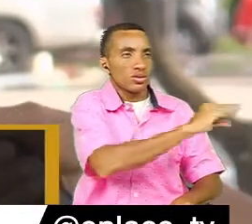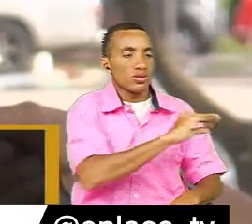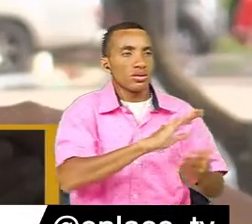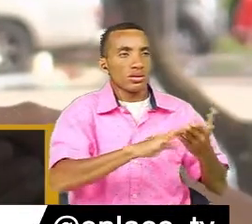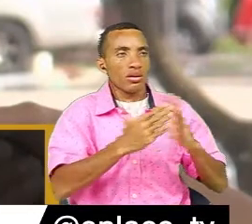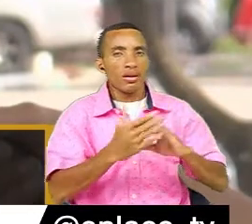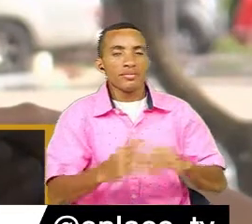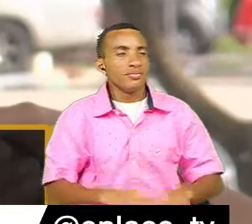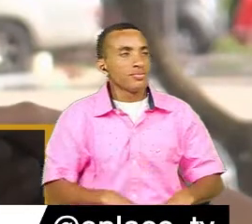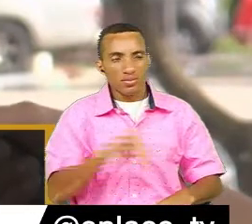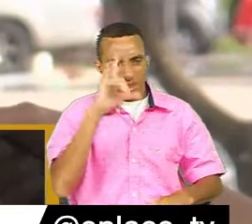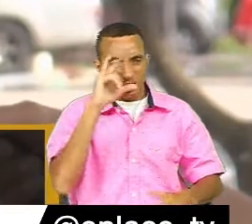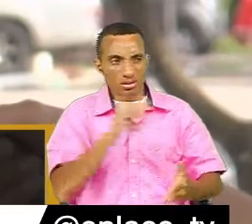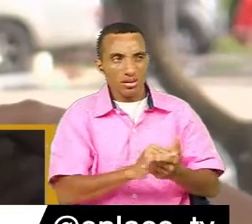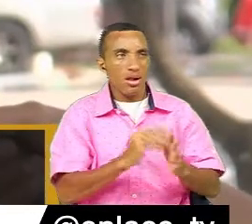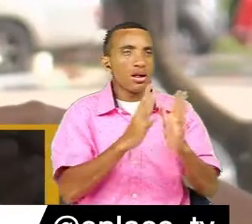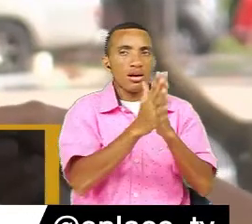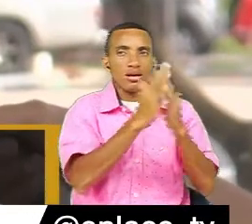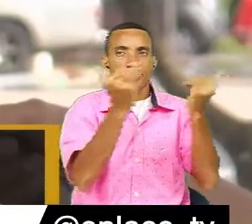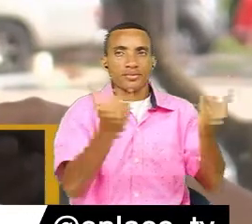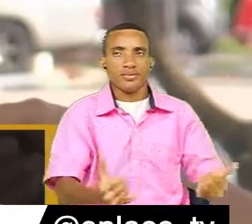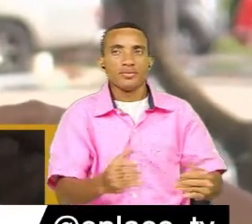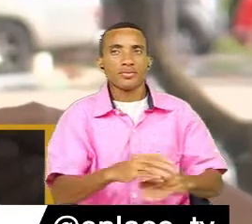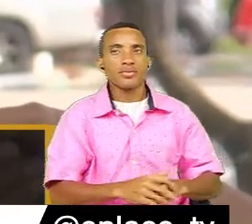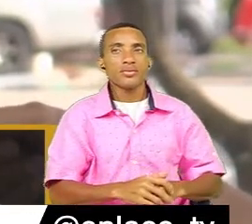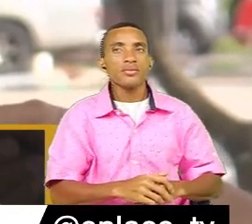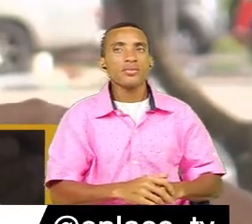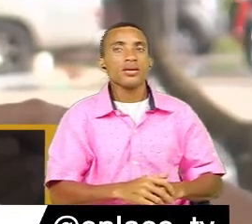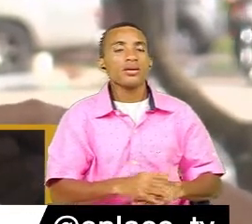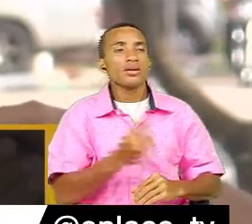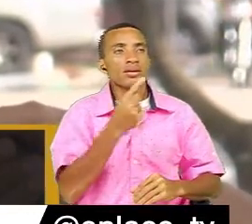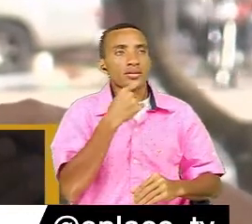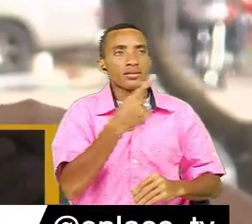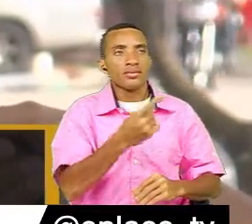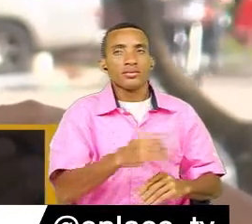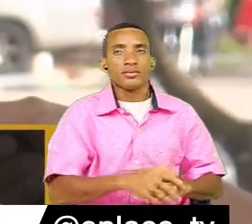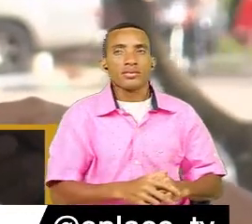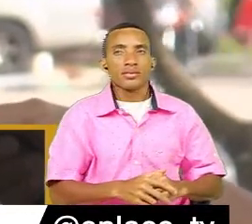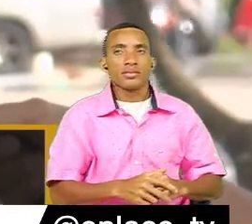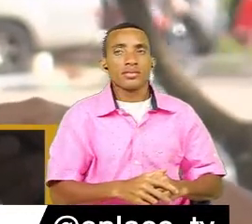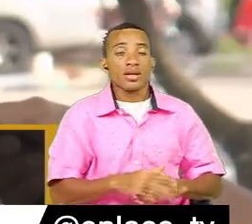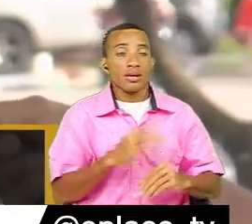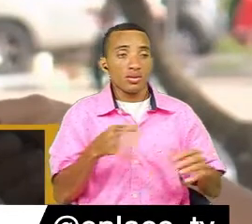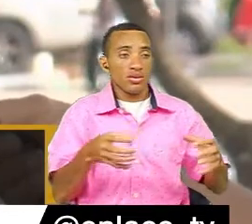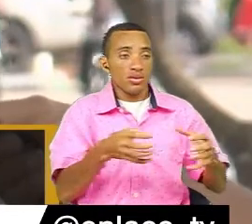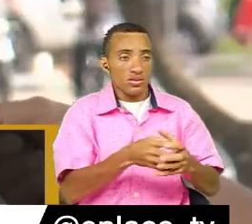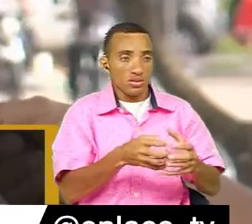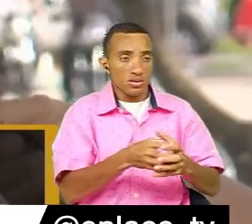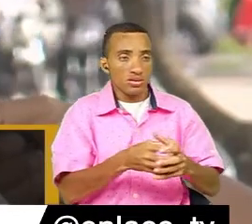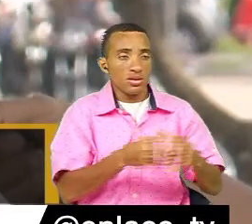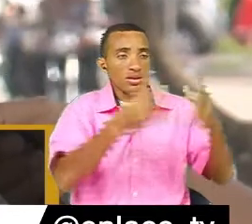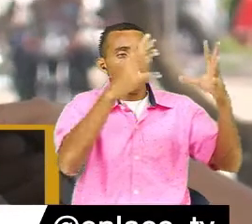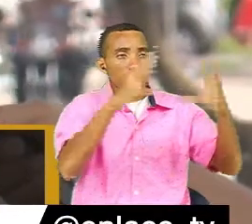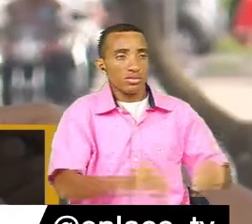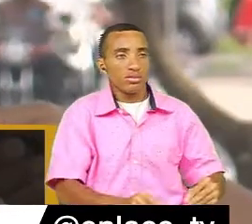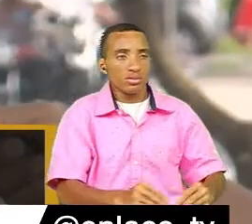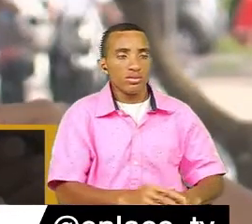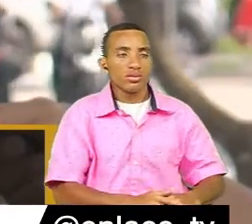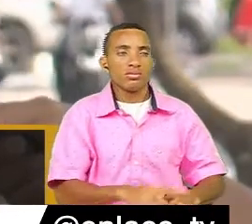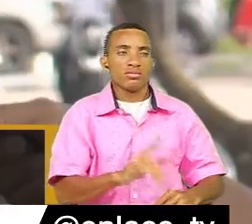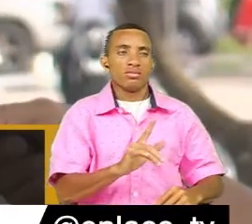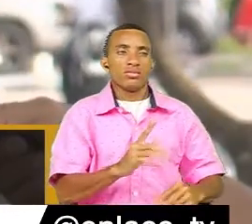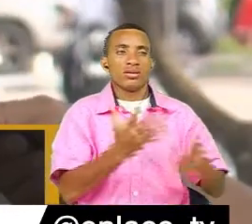crean de lo que se está viviendo ahorita, de lo que se está viviendo ahorita, de que si la Junta de Acción Comunal se acaba, la